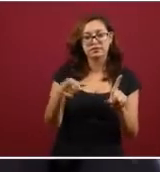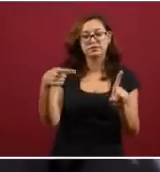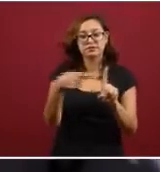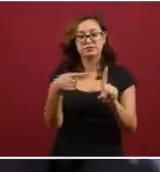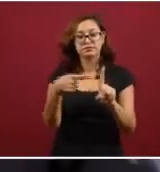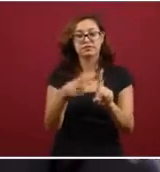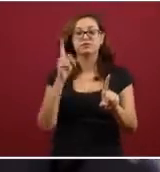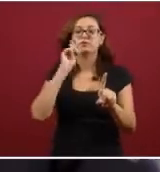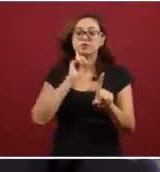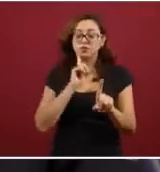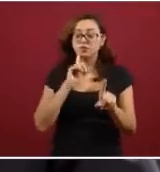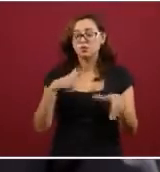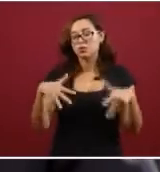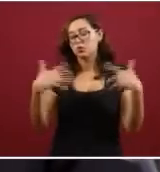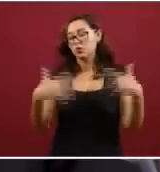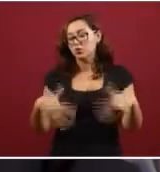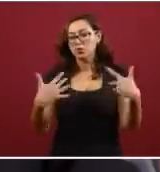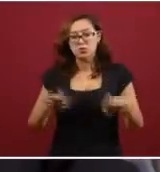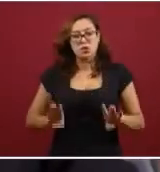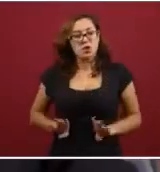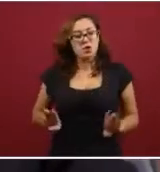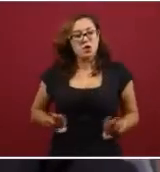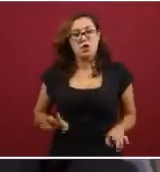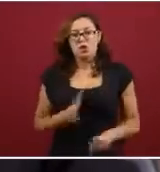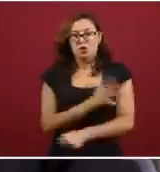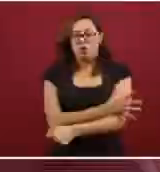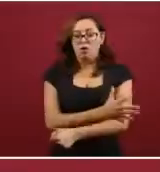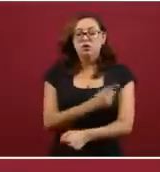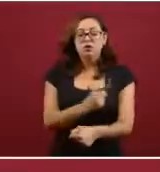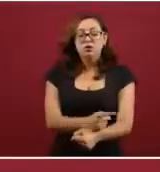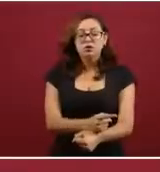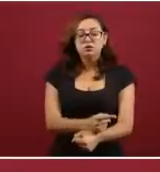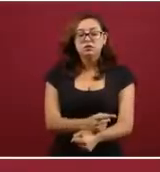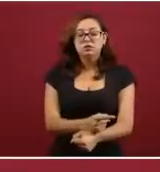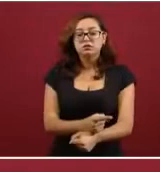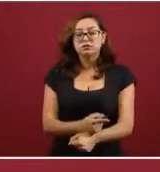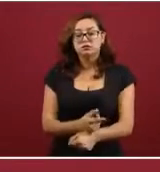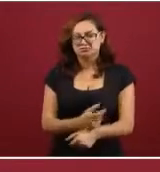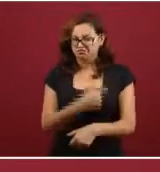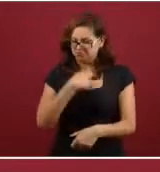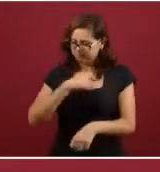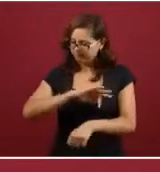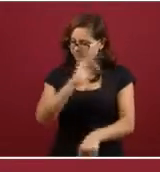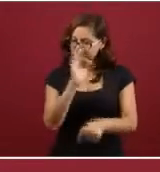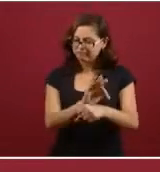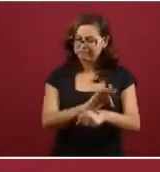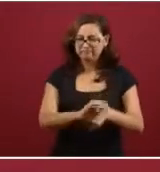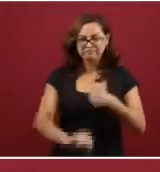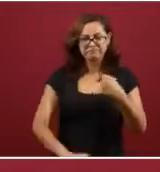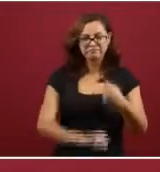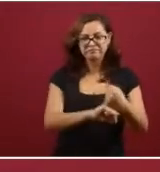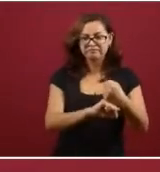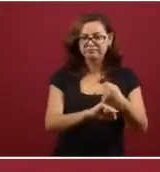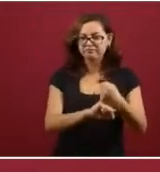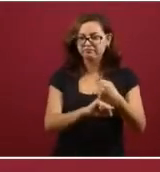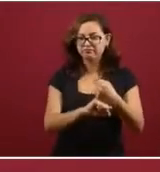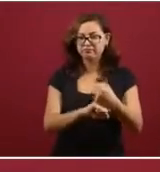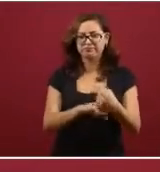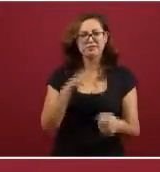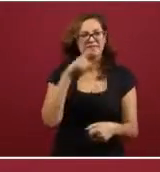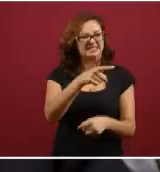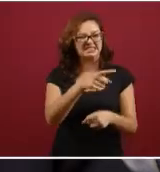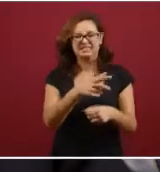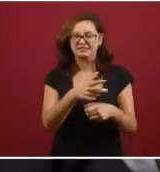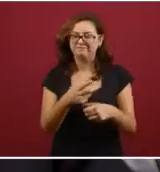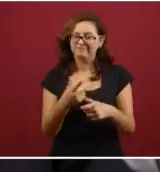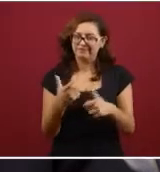mujer extraordinaria, honesta y que yo respaldo, porque está sometida a fuertes